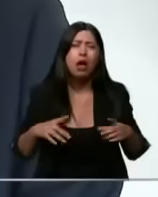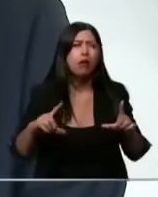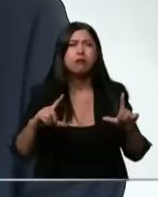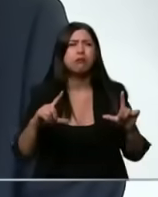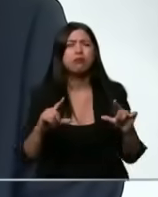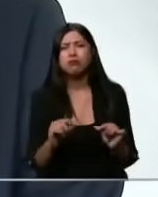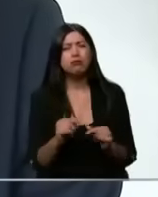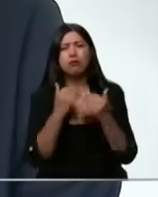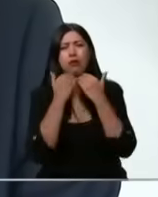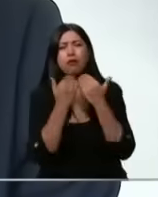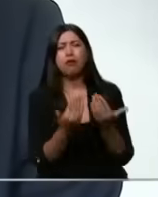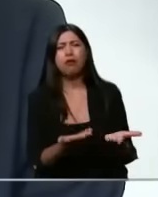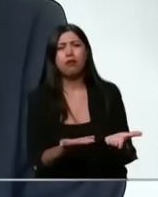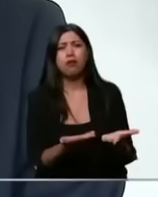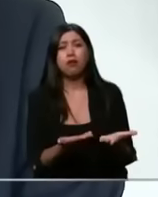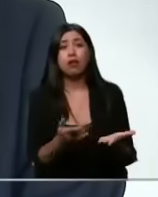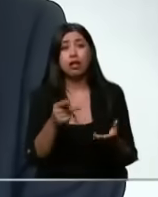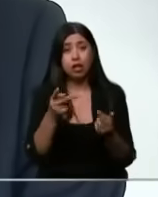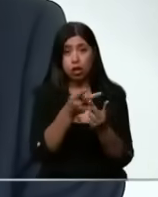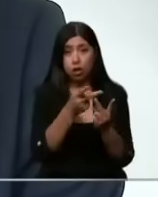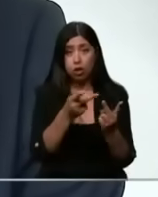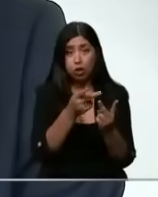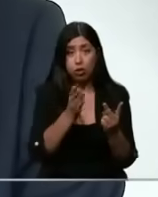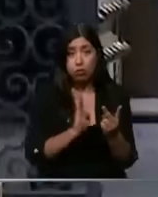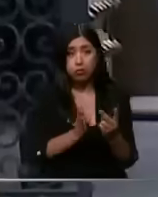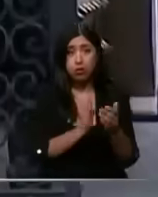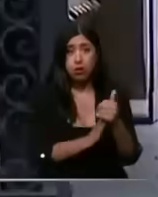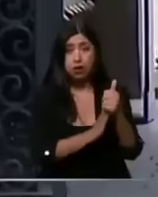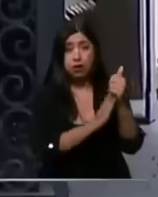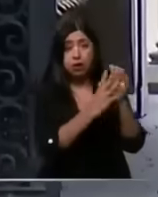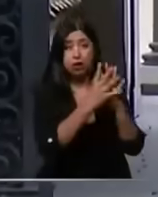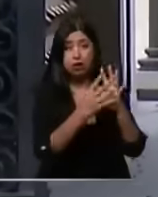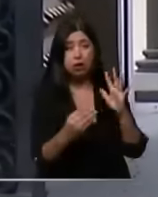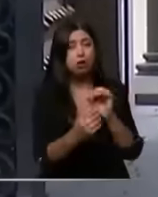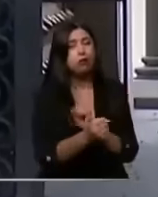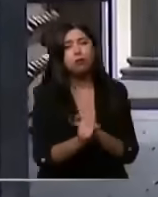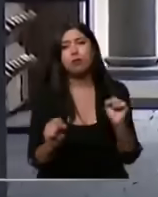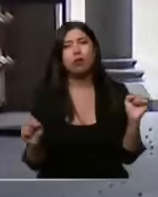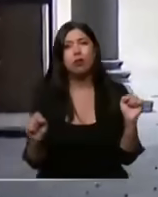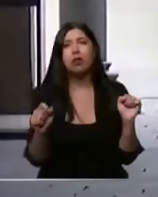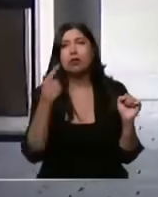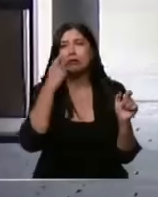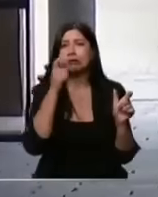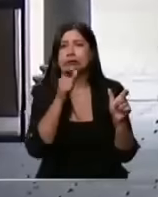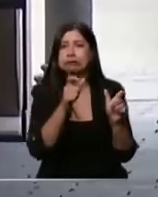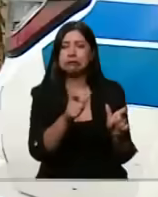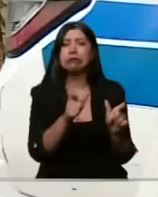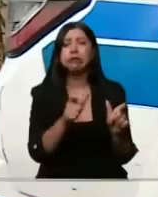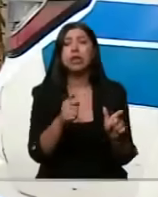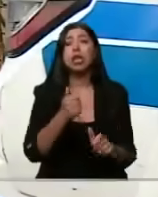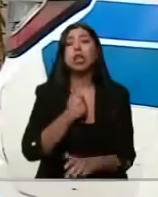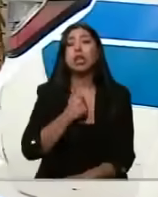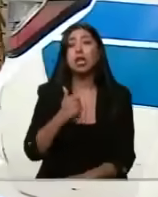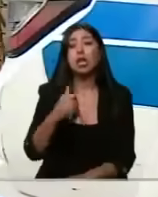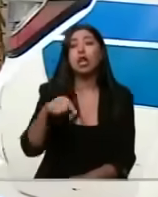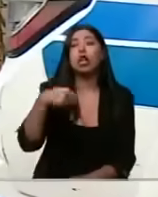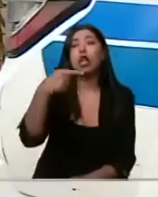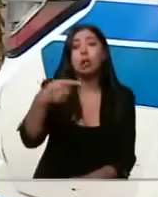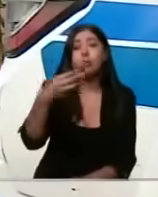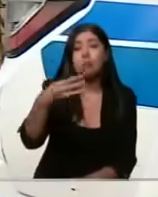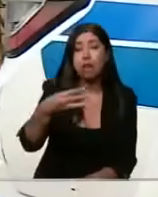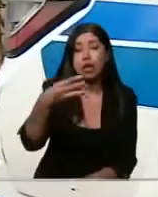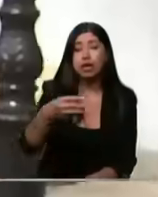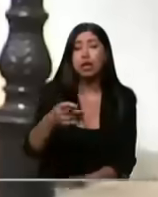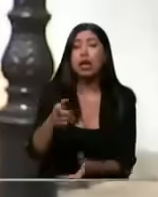implican que no pueden continuar al mando de la institución. Ese vínculo está en la mira. El director será formalizado el próximo martes